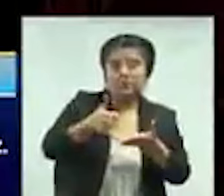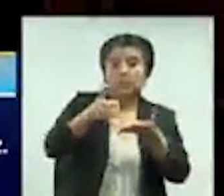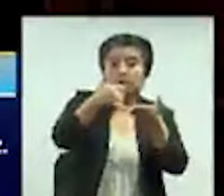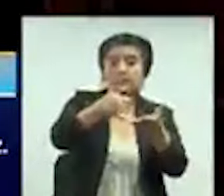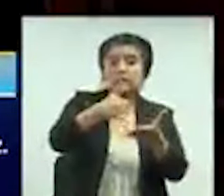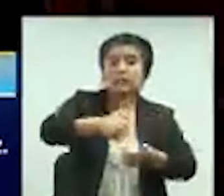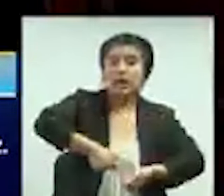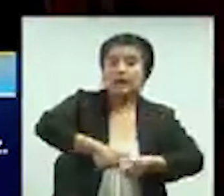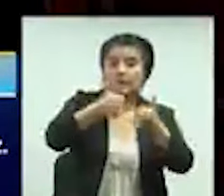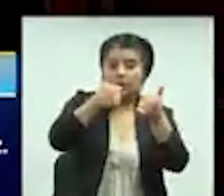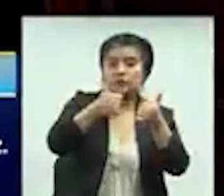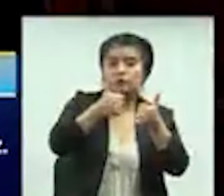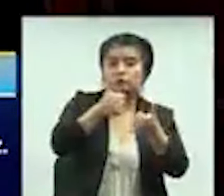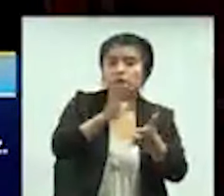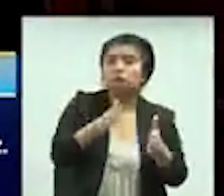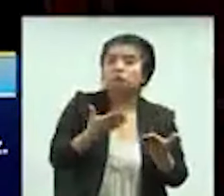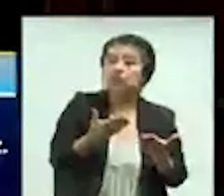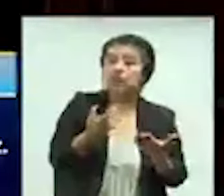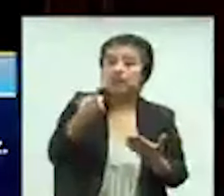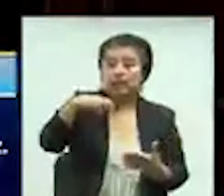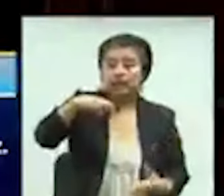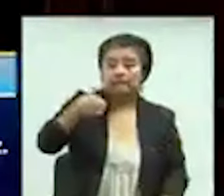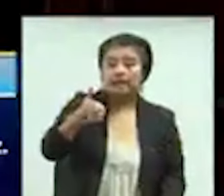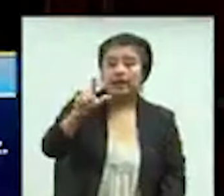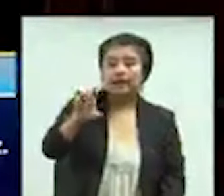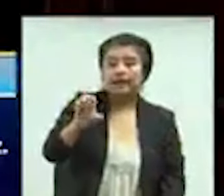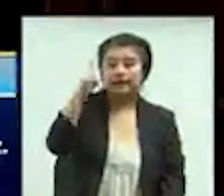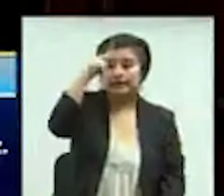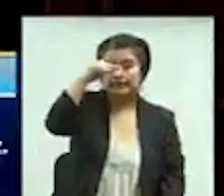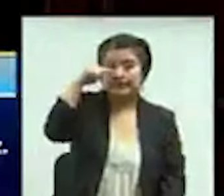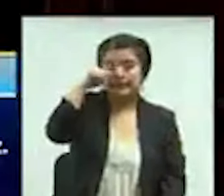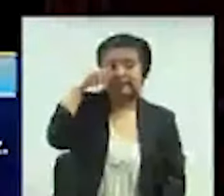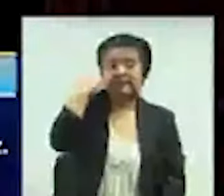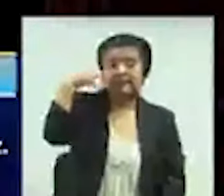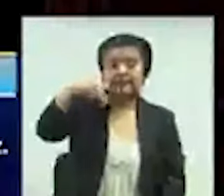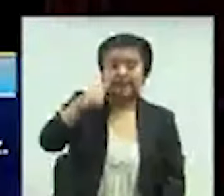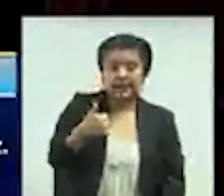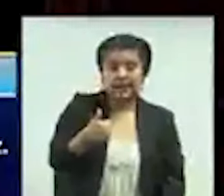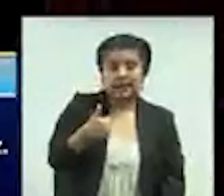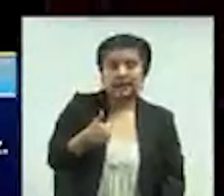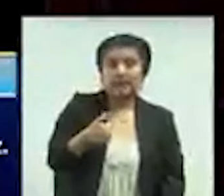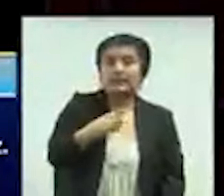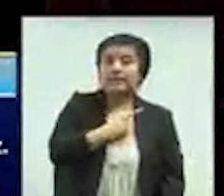voto favorable para que Palestina sea reconocido como Estado?